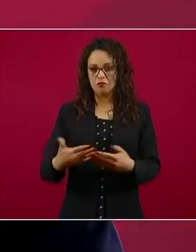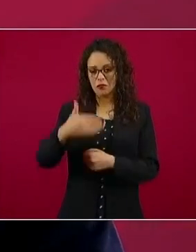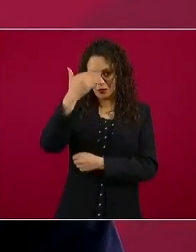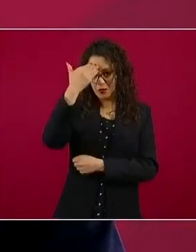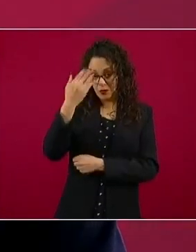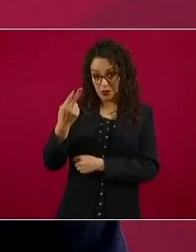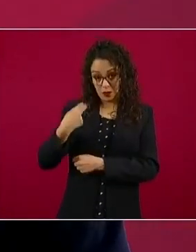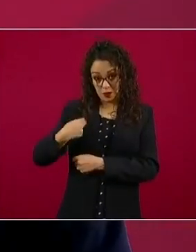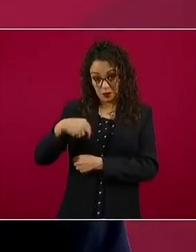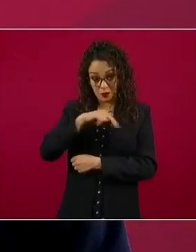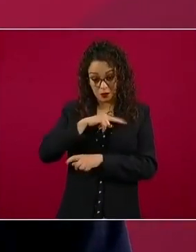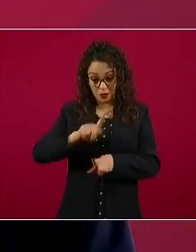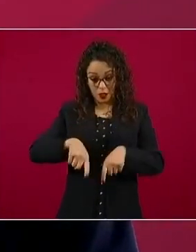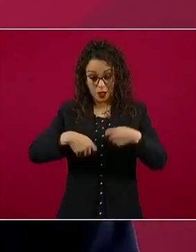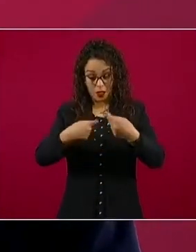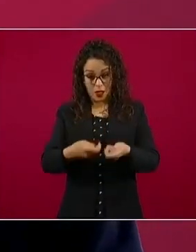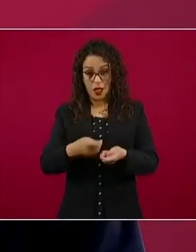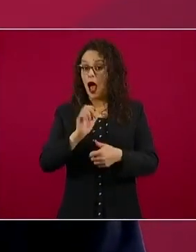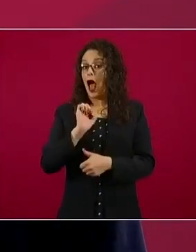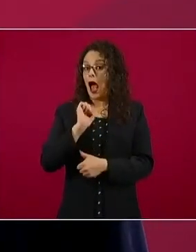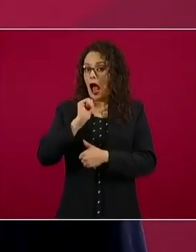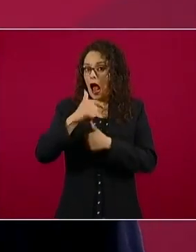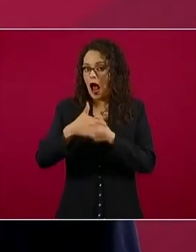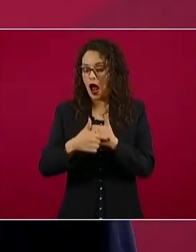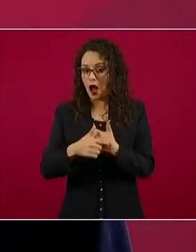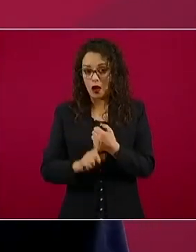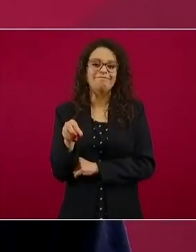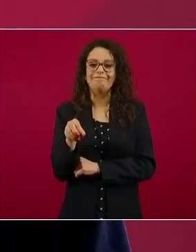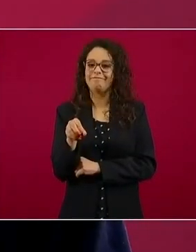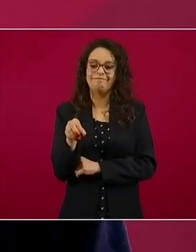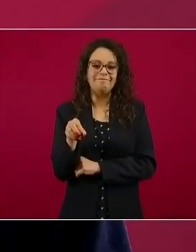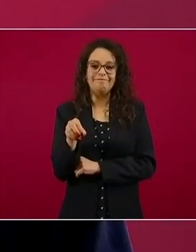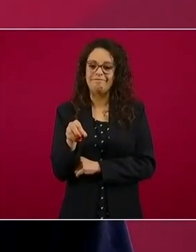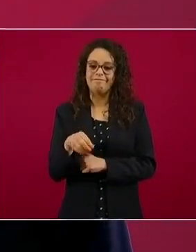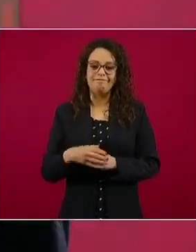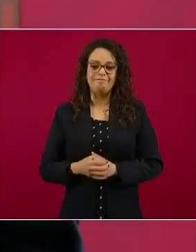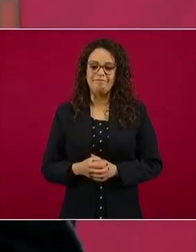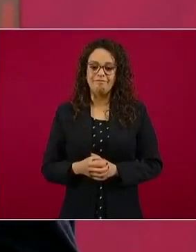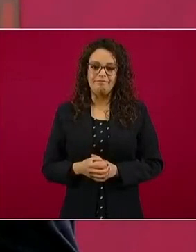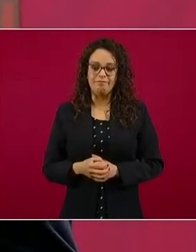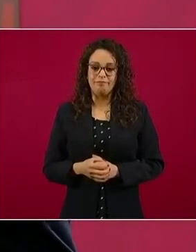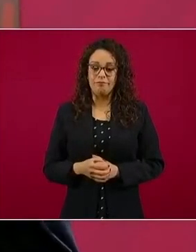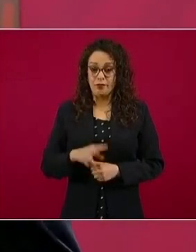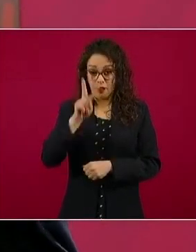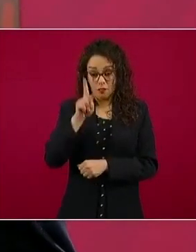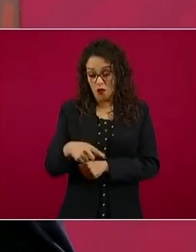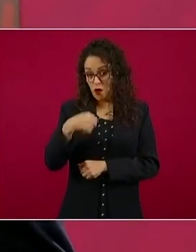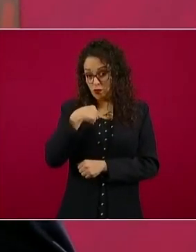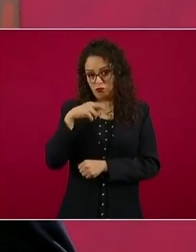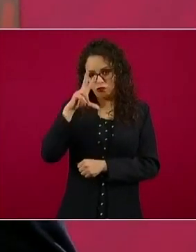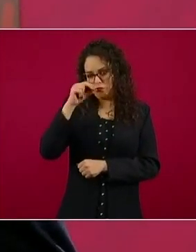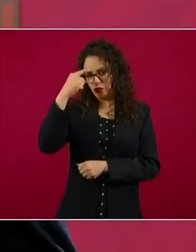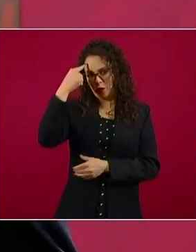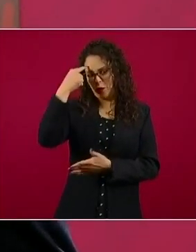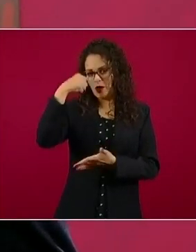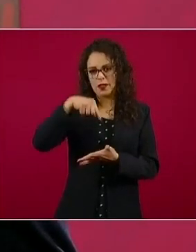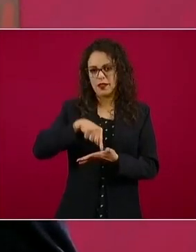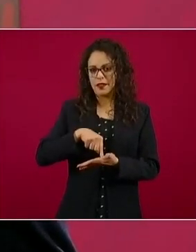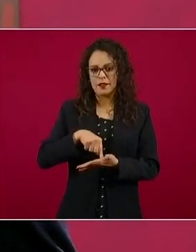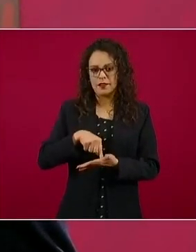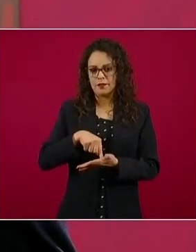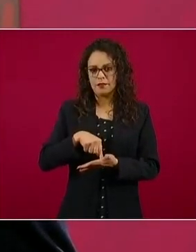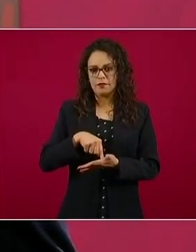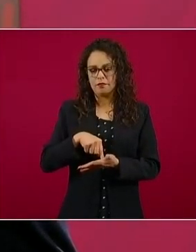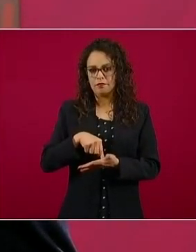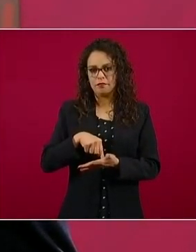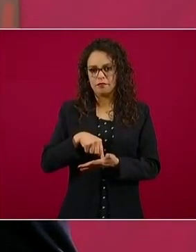aplicar algo que los perjudique. No creo yo, pues, que haya